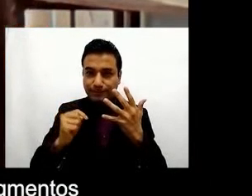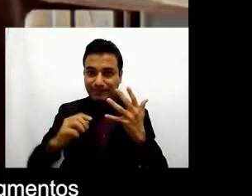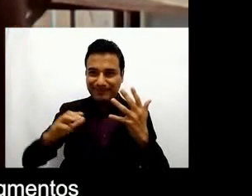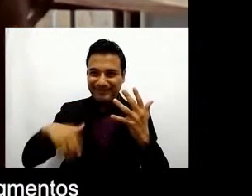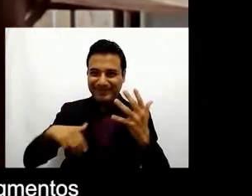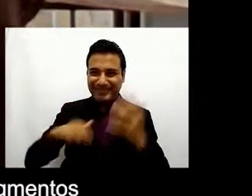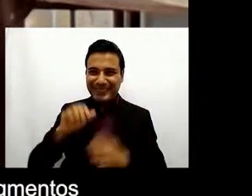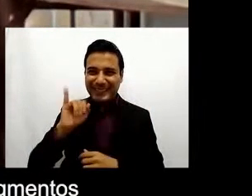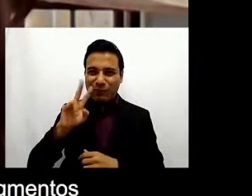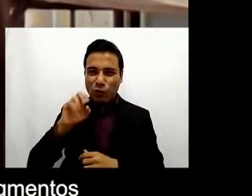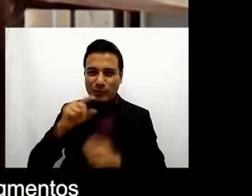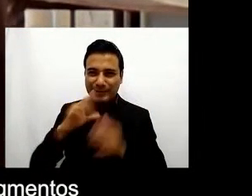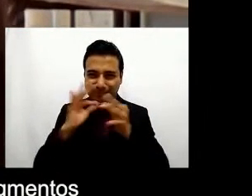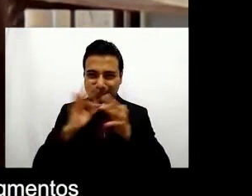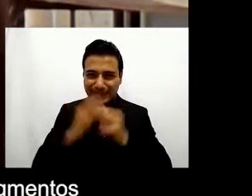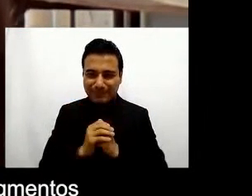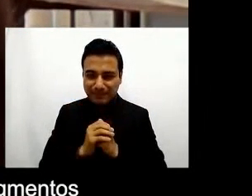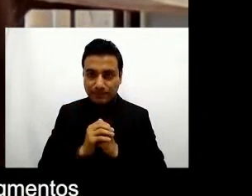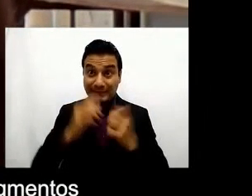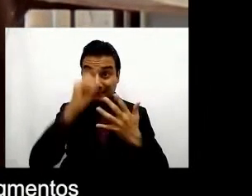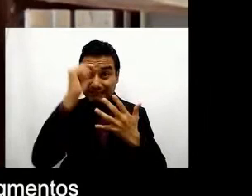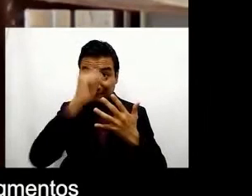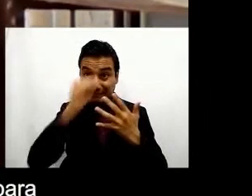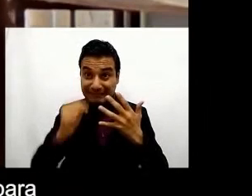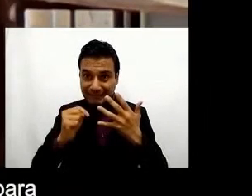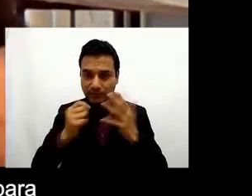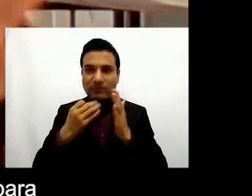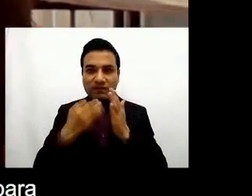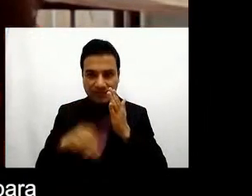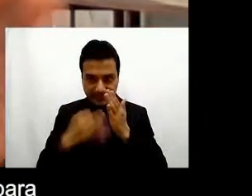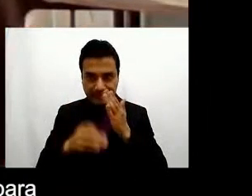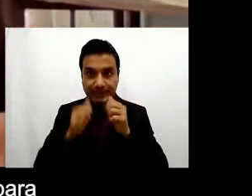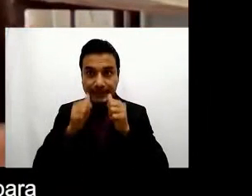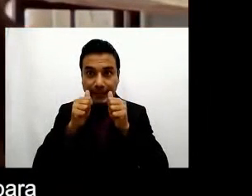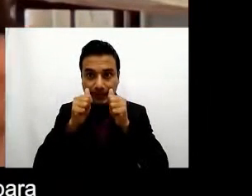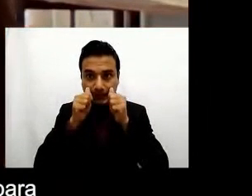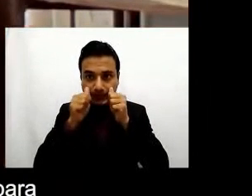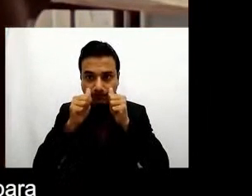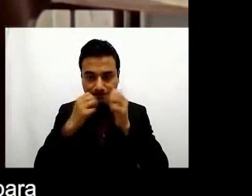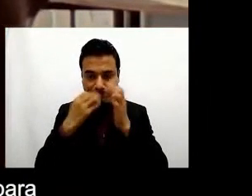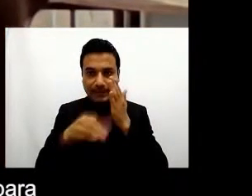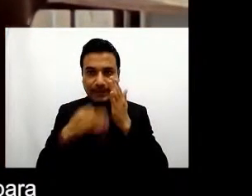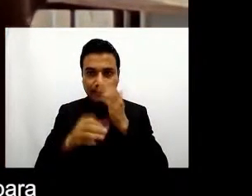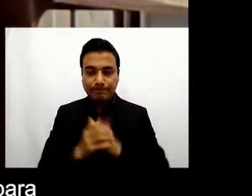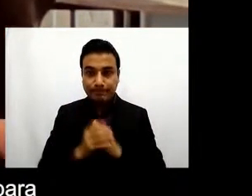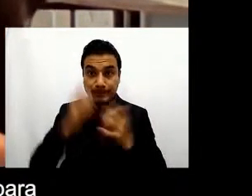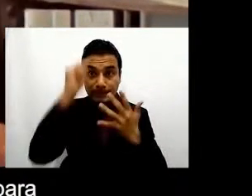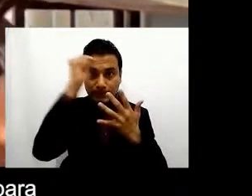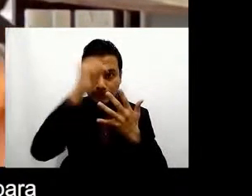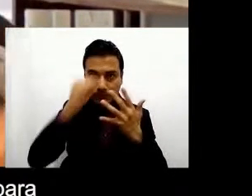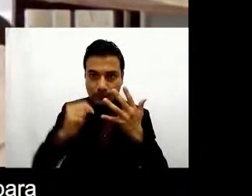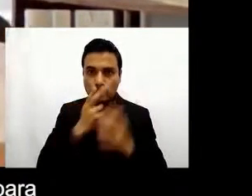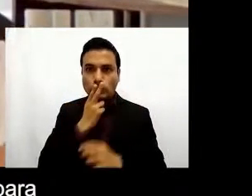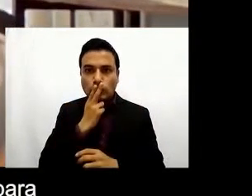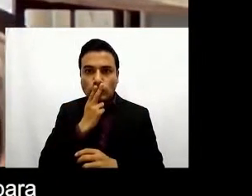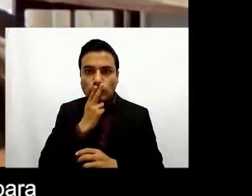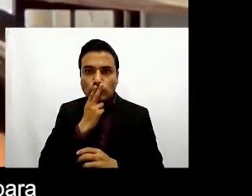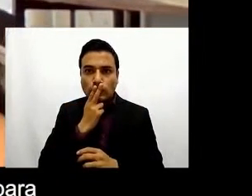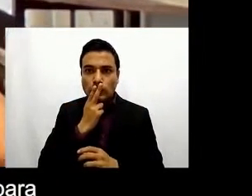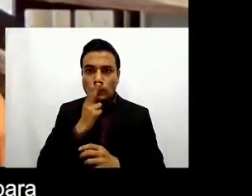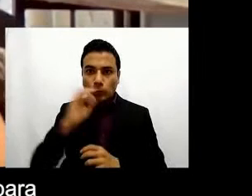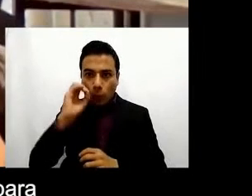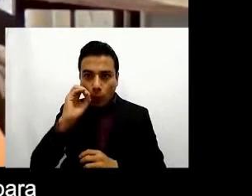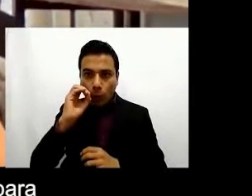Ivonne, requieren de atención como parte de lo público para existir, para preservarse o para